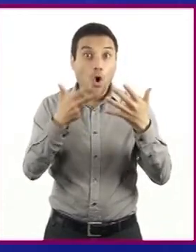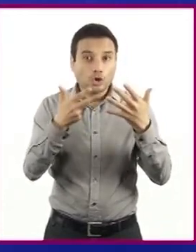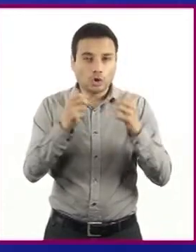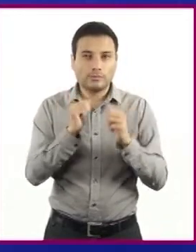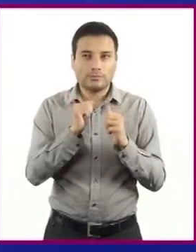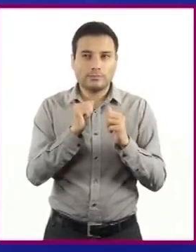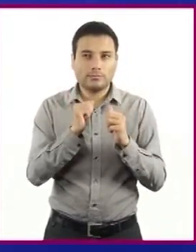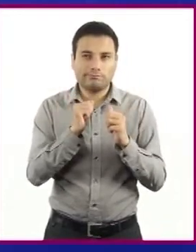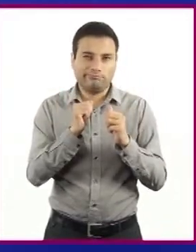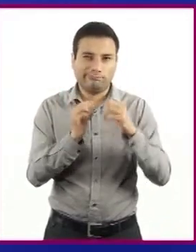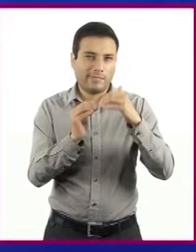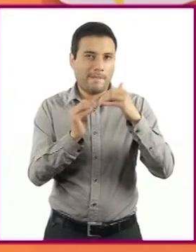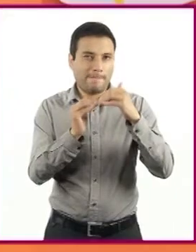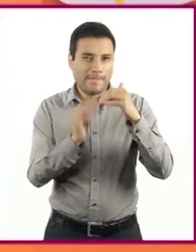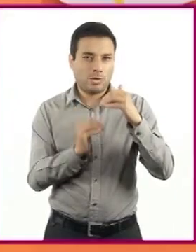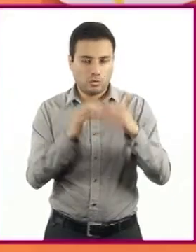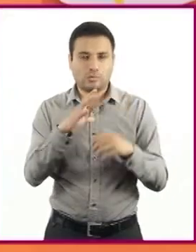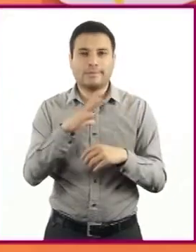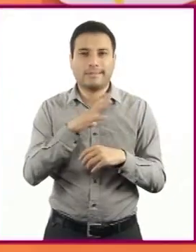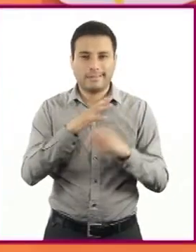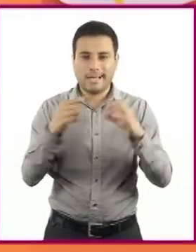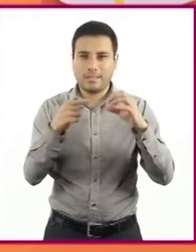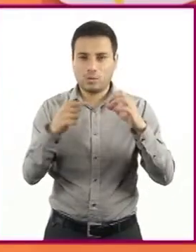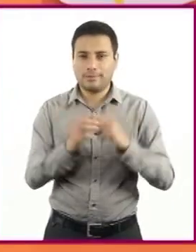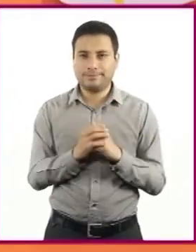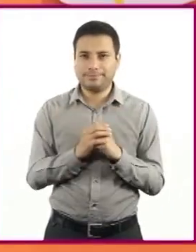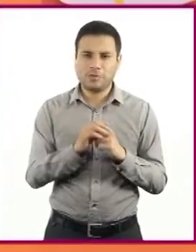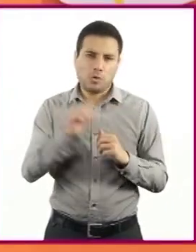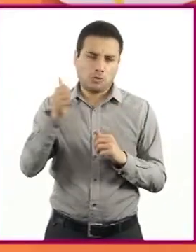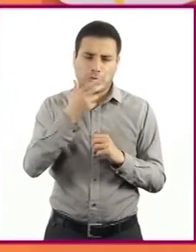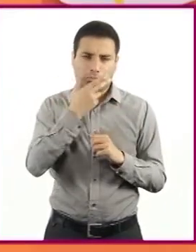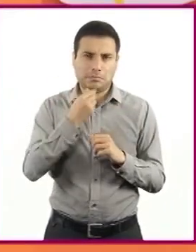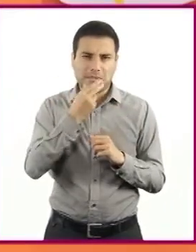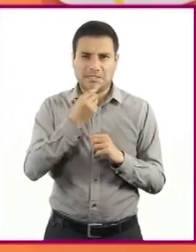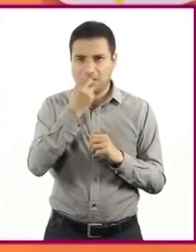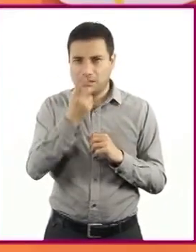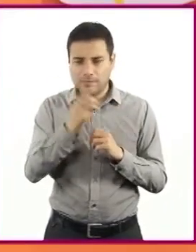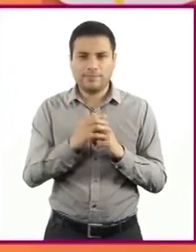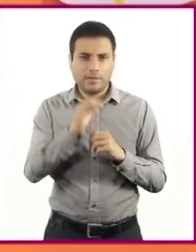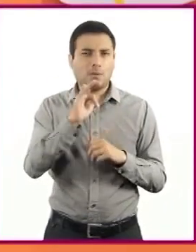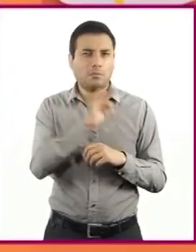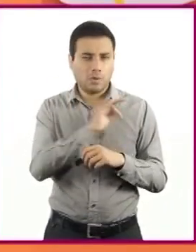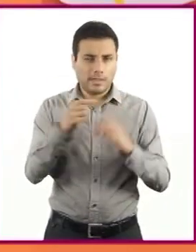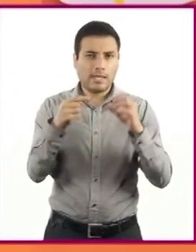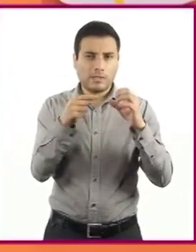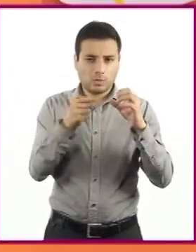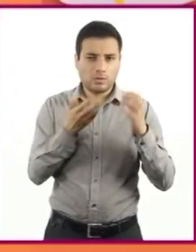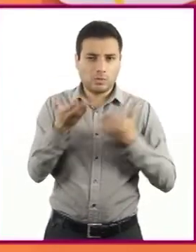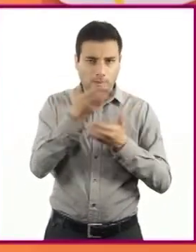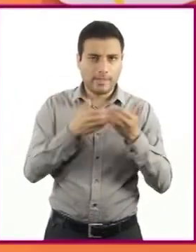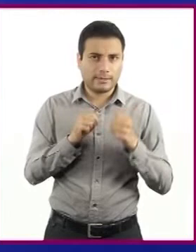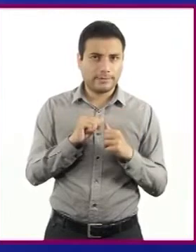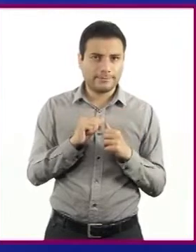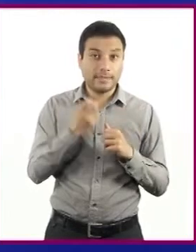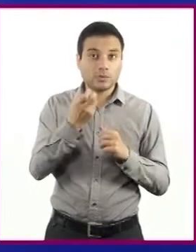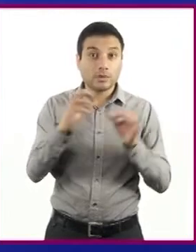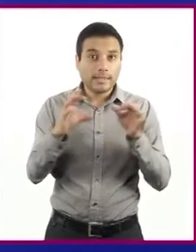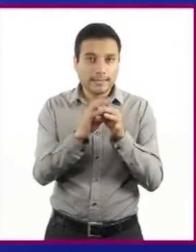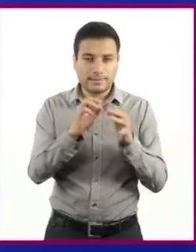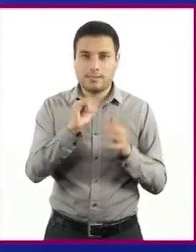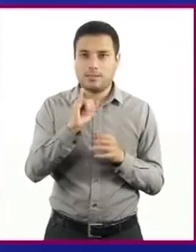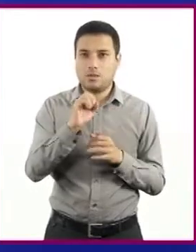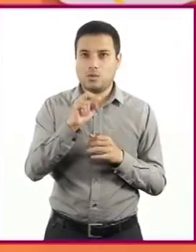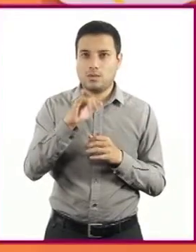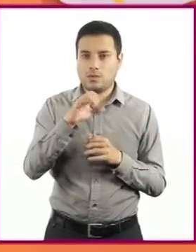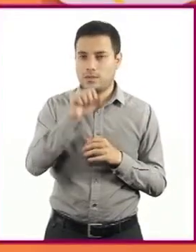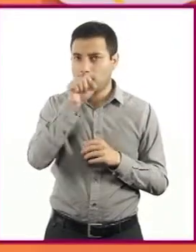los electrones de valencia. Langmuir distinguía que existe una transferencia de electrones, enlace iónico. Además,